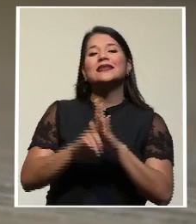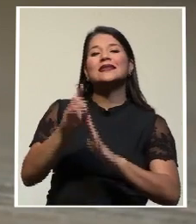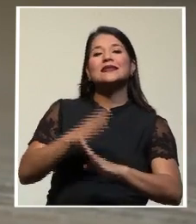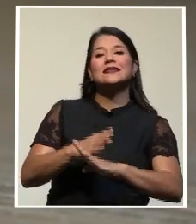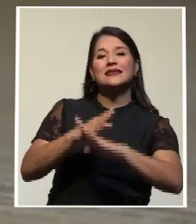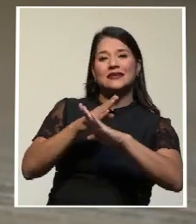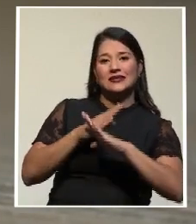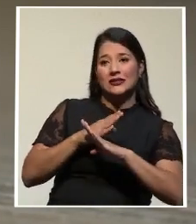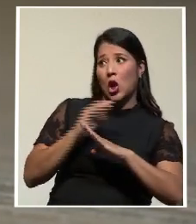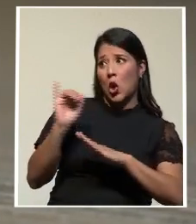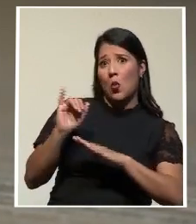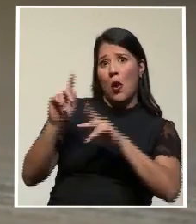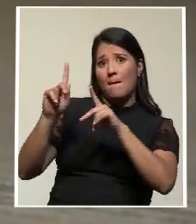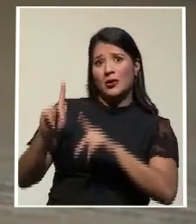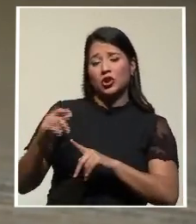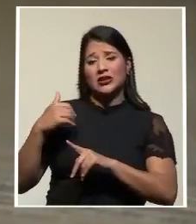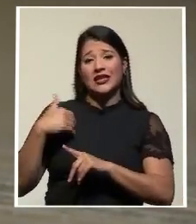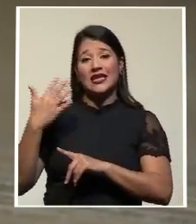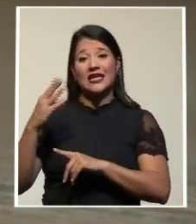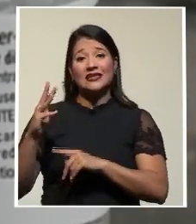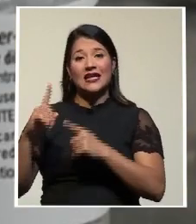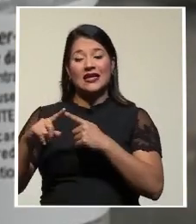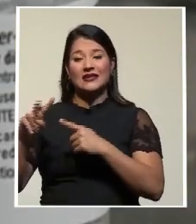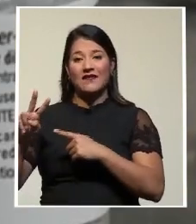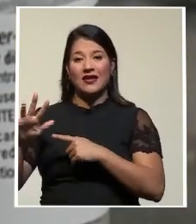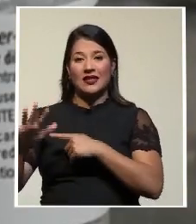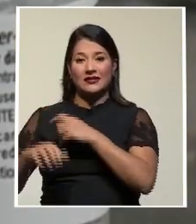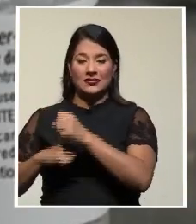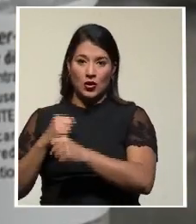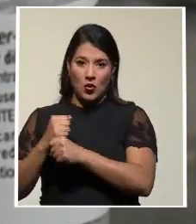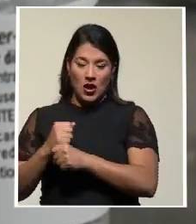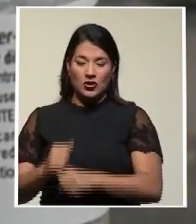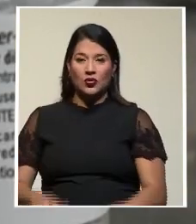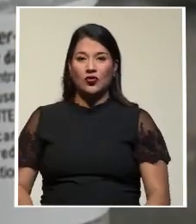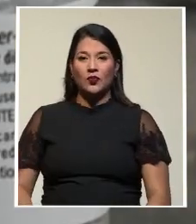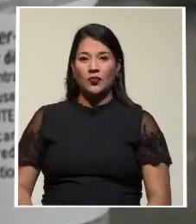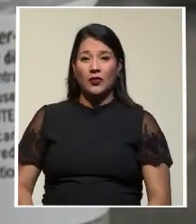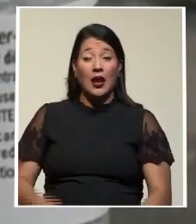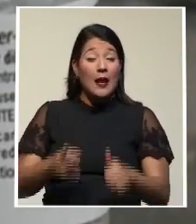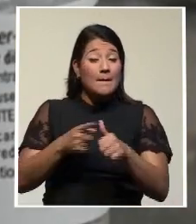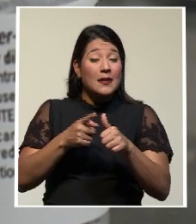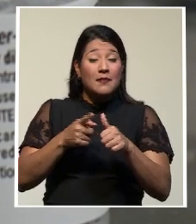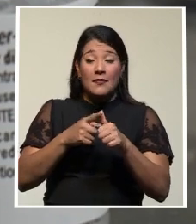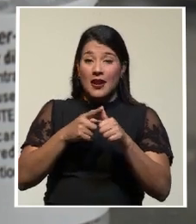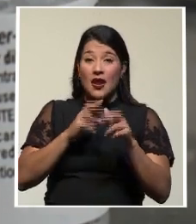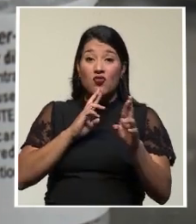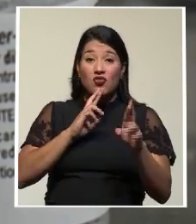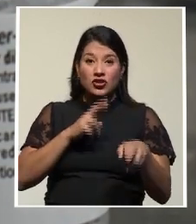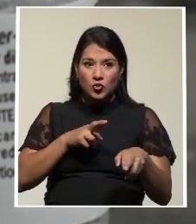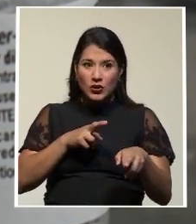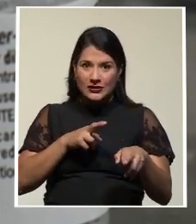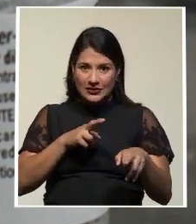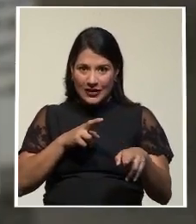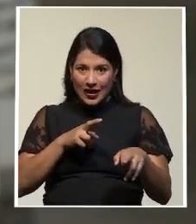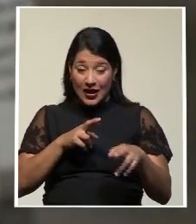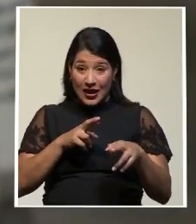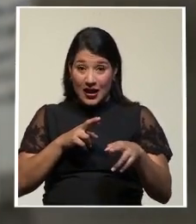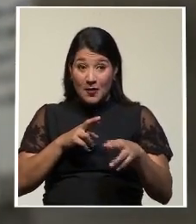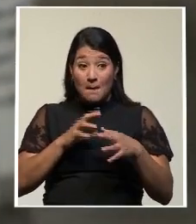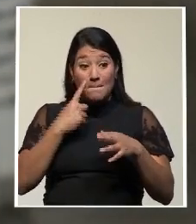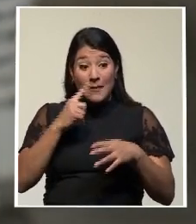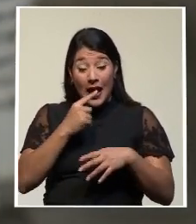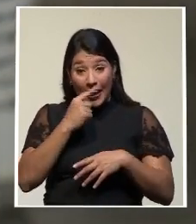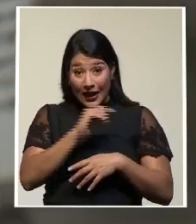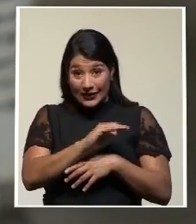de entre 16 y 25 años. Se trata de los primeros datos clínicos para este grupo de edad.